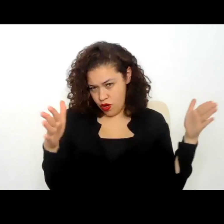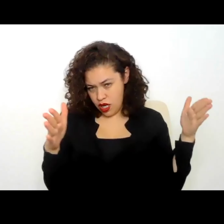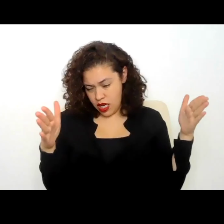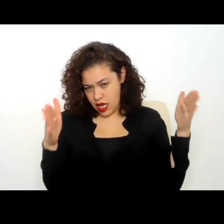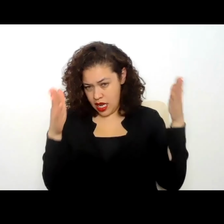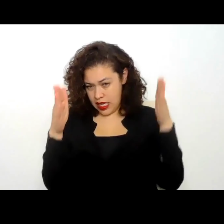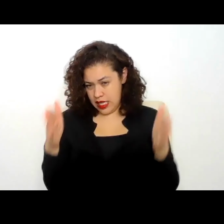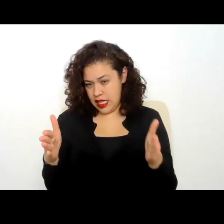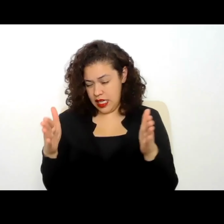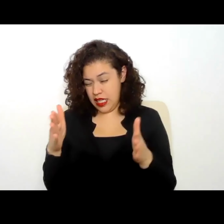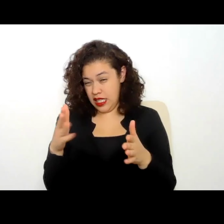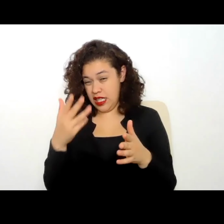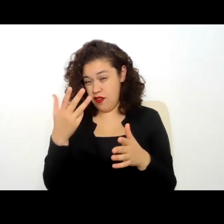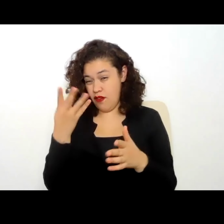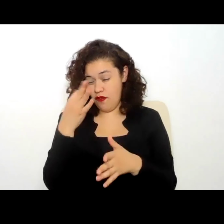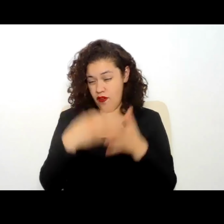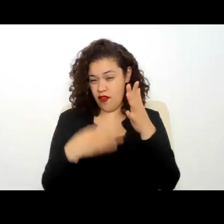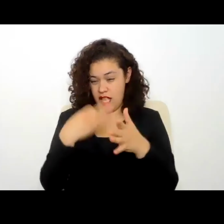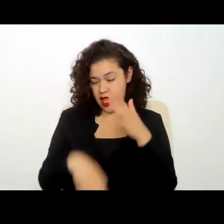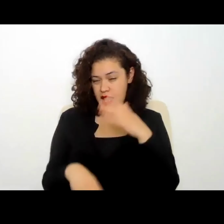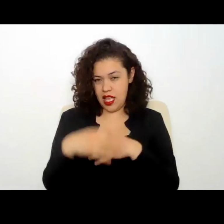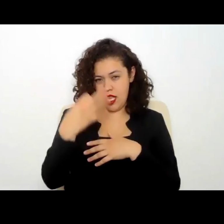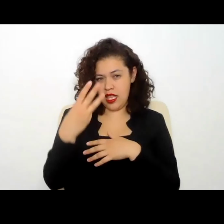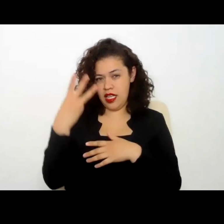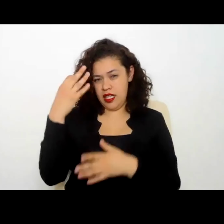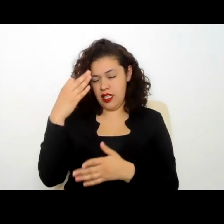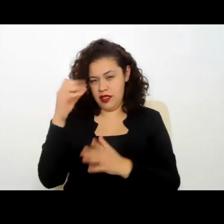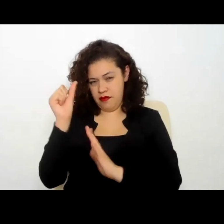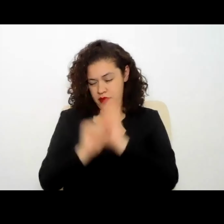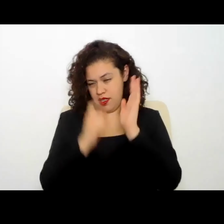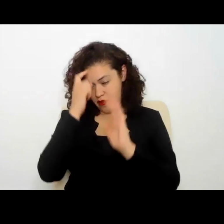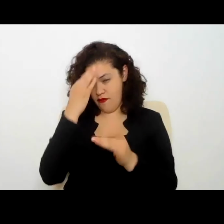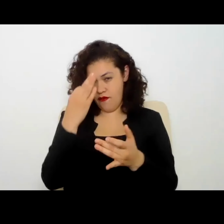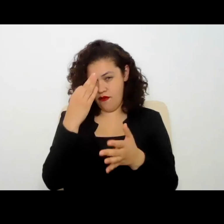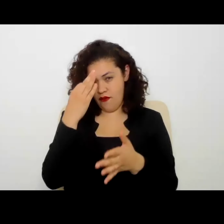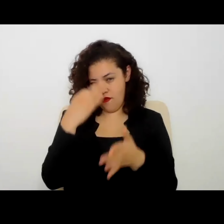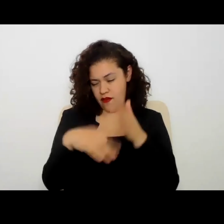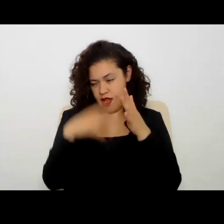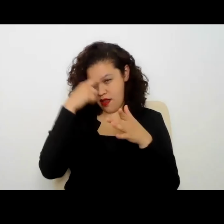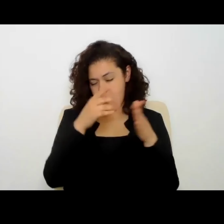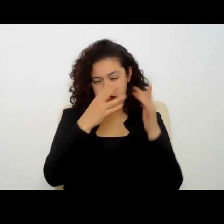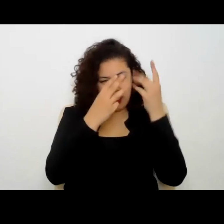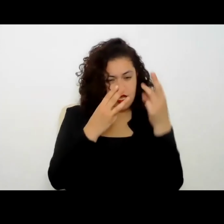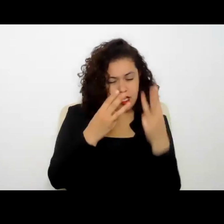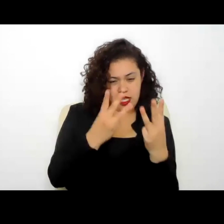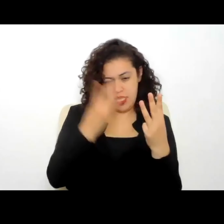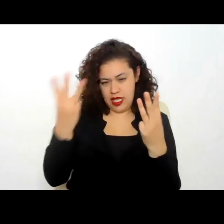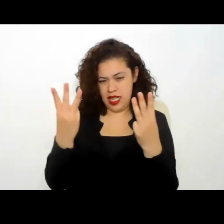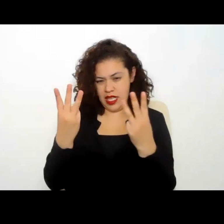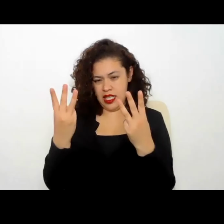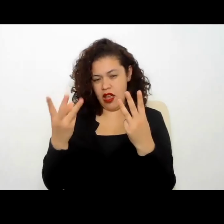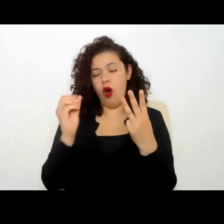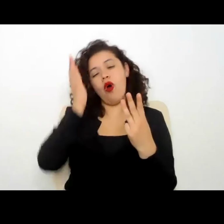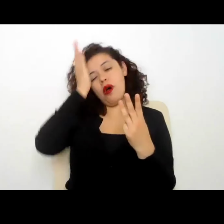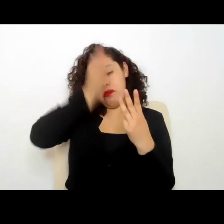sigo como considerando los otros 3 meses que me faltan para acumular e identificar y hacer el